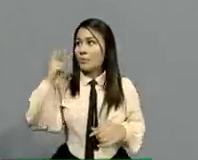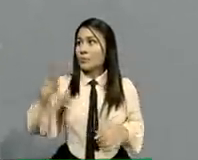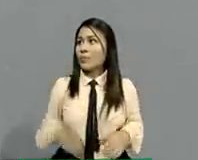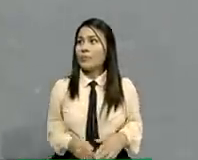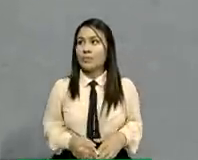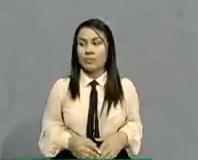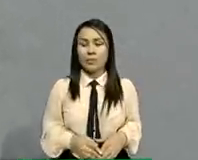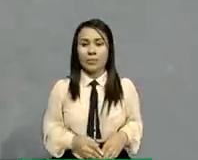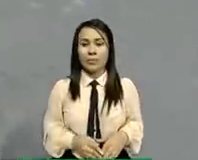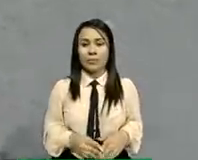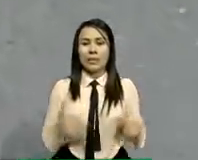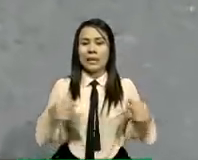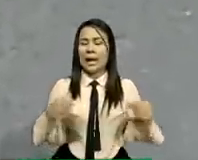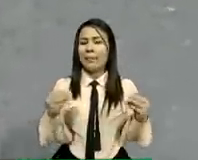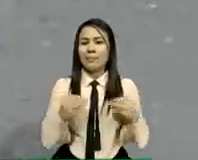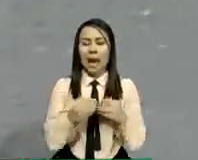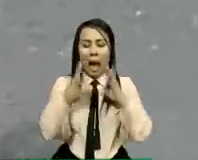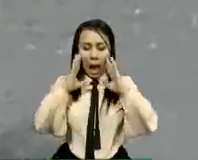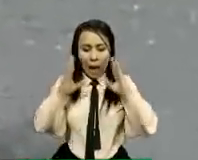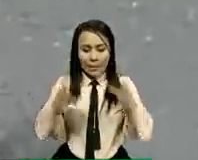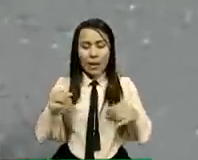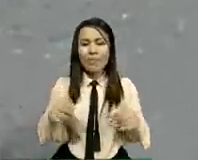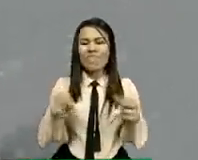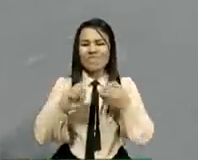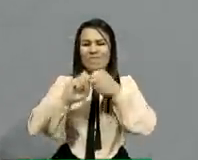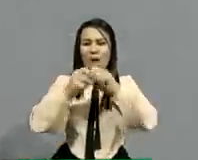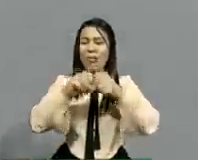esto me llama mucho la atención, que se genera en